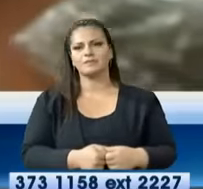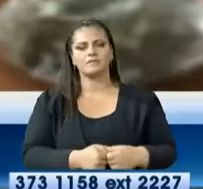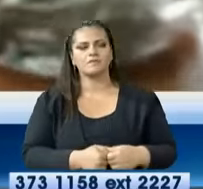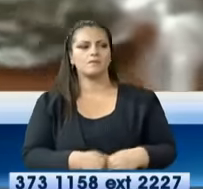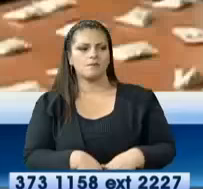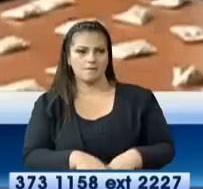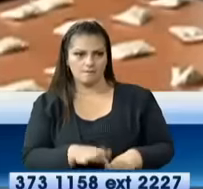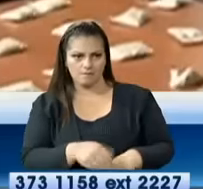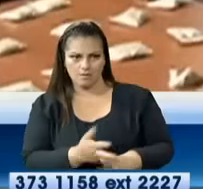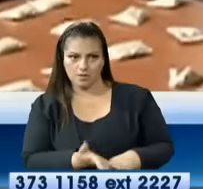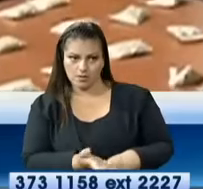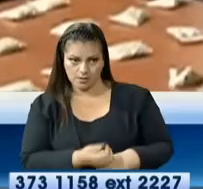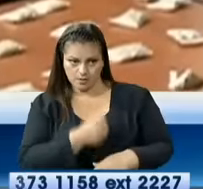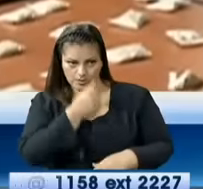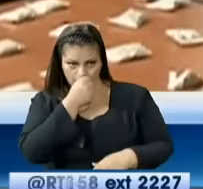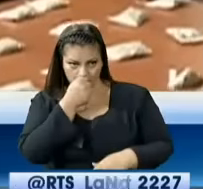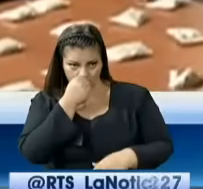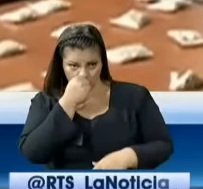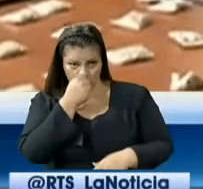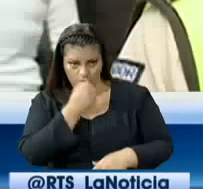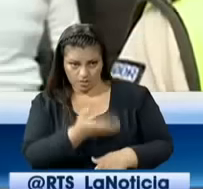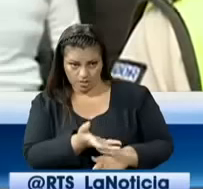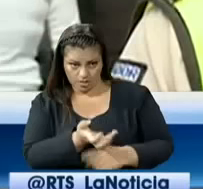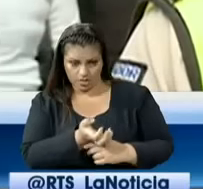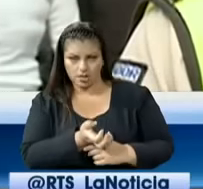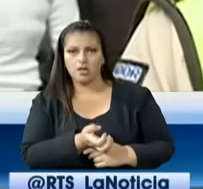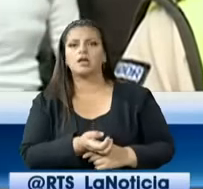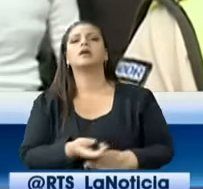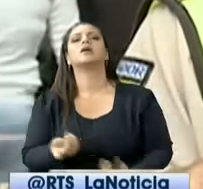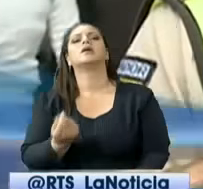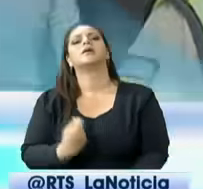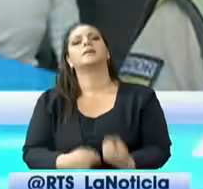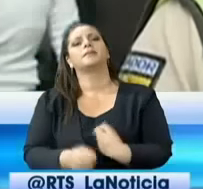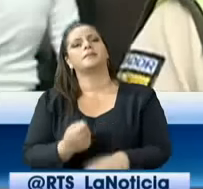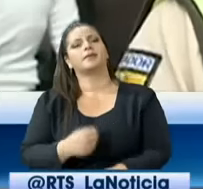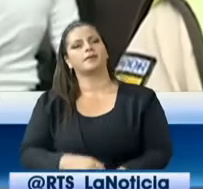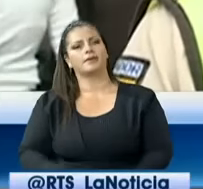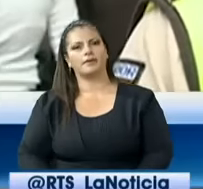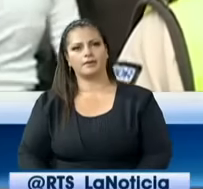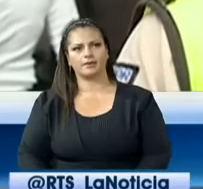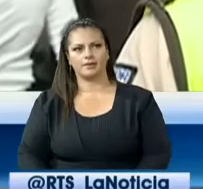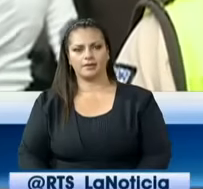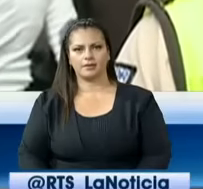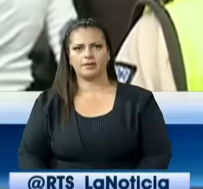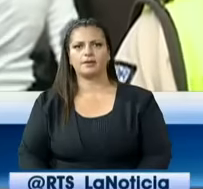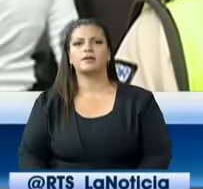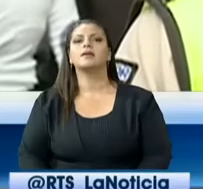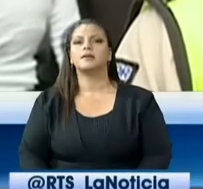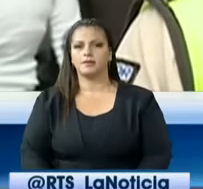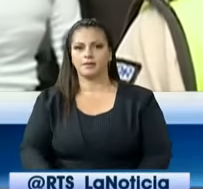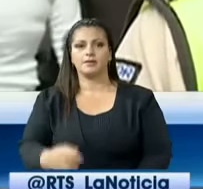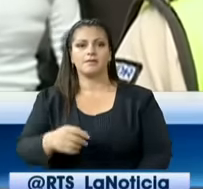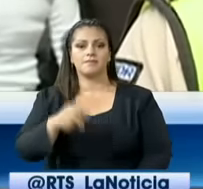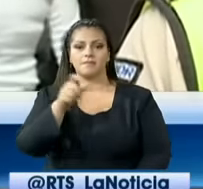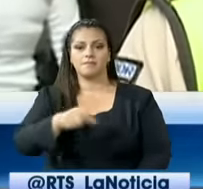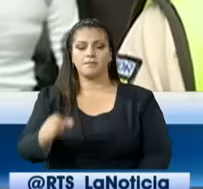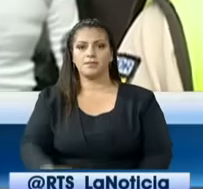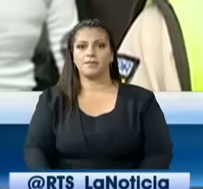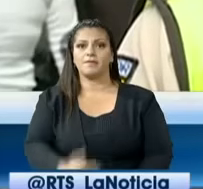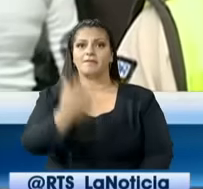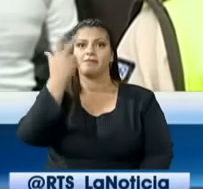resultado del operativo, 2 personas fueron detenidas. Se les encontró a 3. El uno se dio la fuga, las 2 señoras están